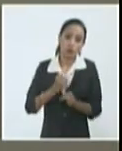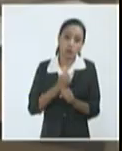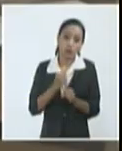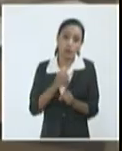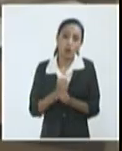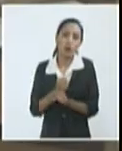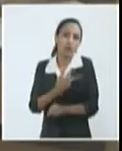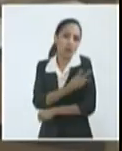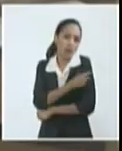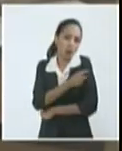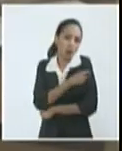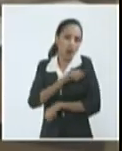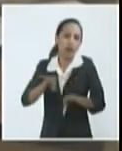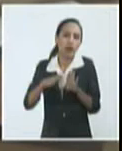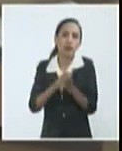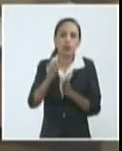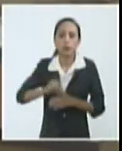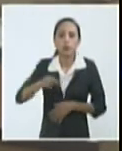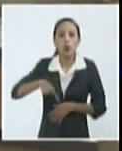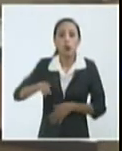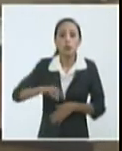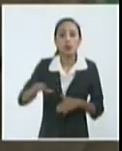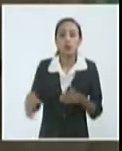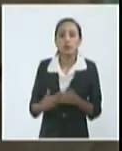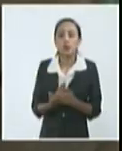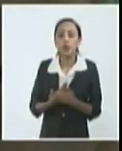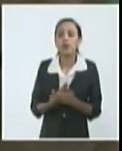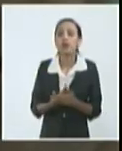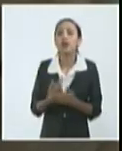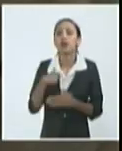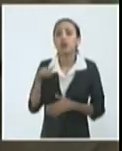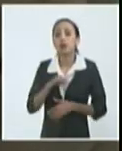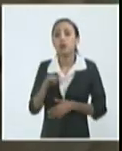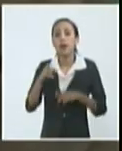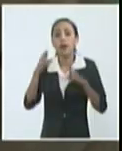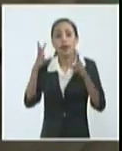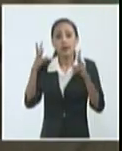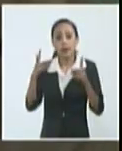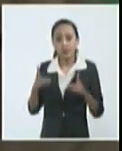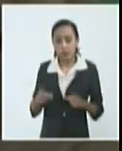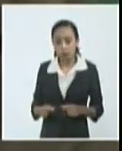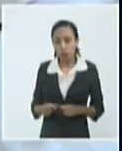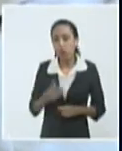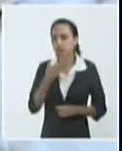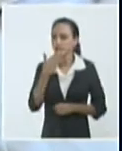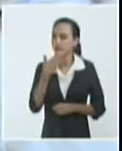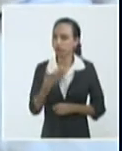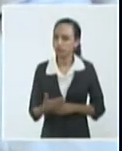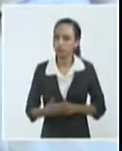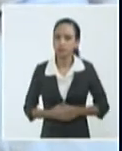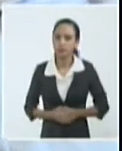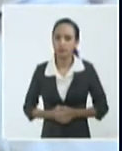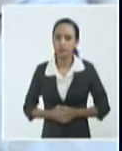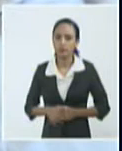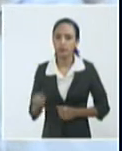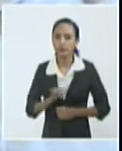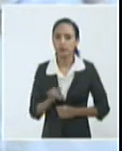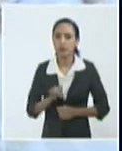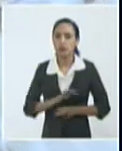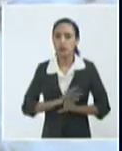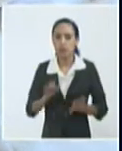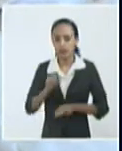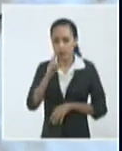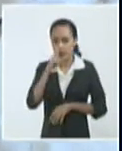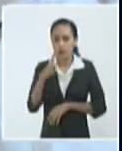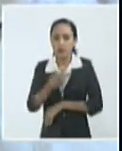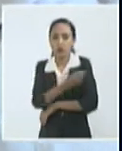nivel del país, que en los próximos días va a tener también resultados muy favorables en la misma medida que se completa la vacunación con los